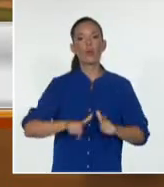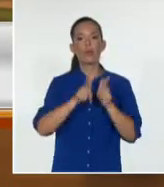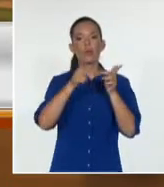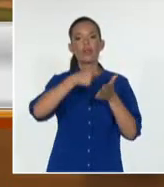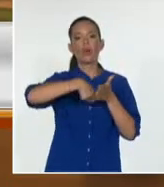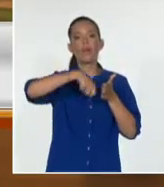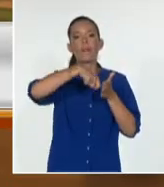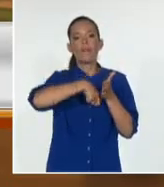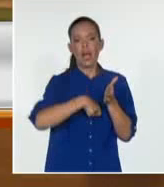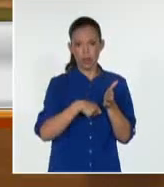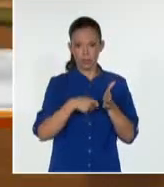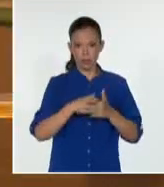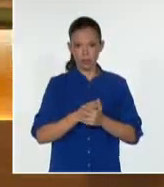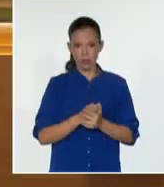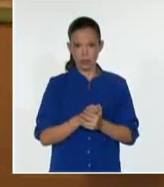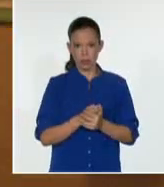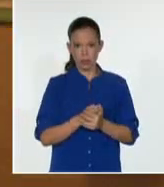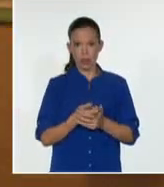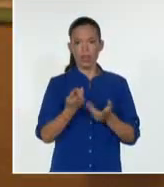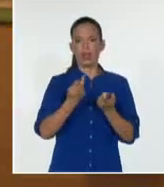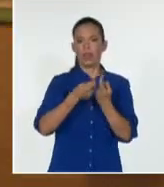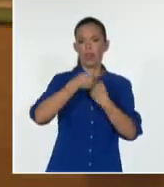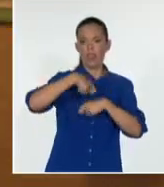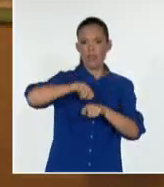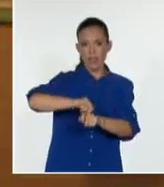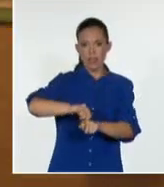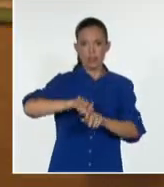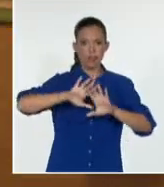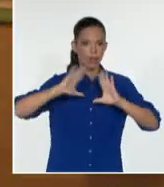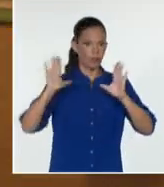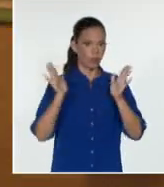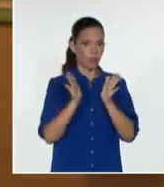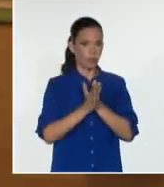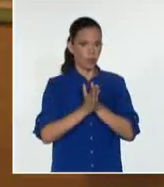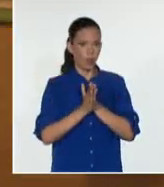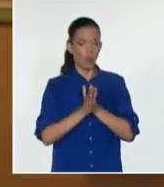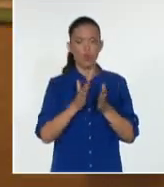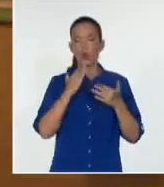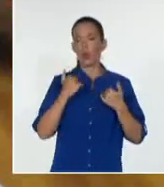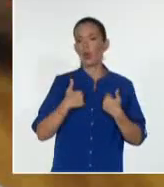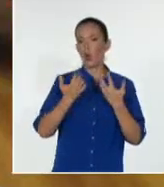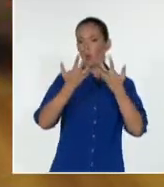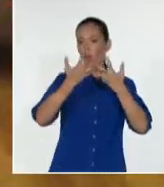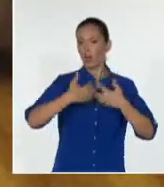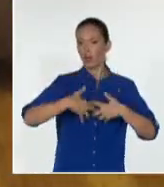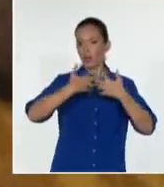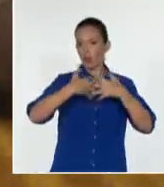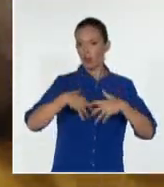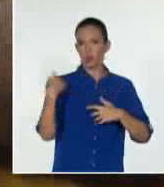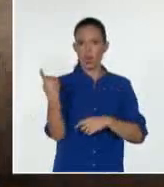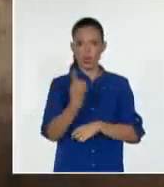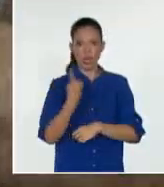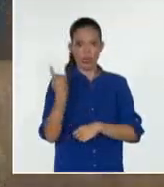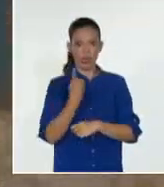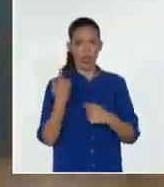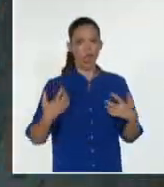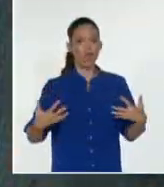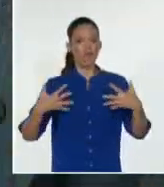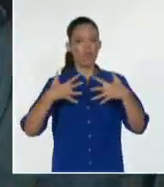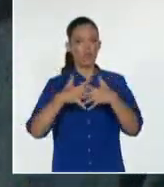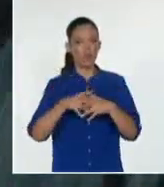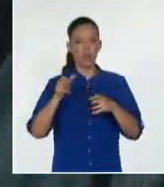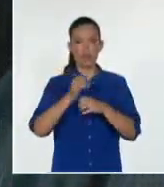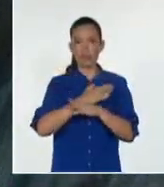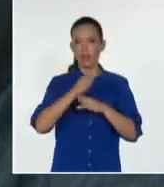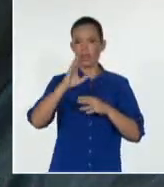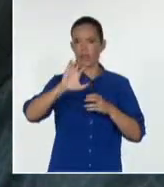planes de exportación y como la industria nacional se vincula con las empresas exportadoras el